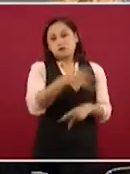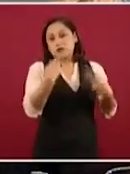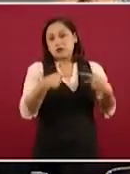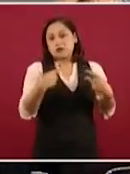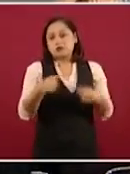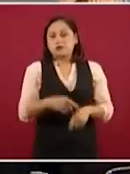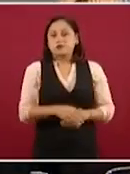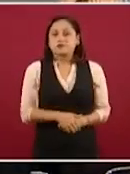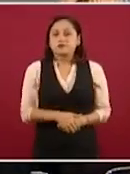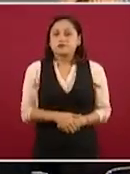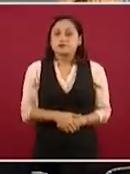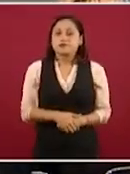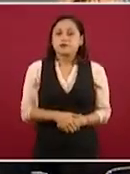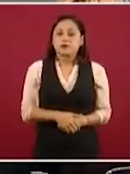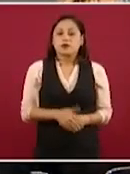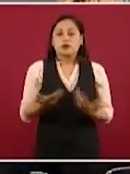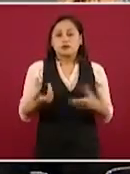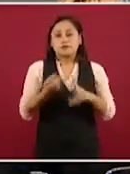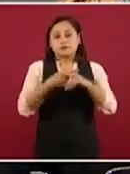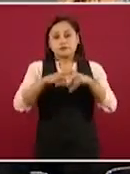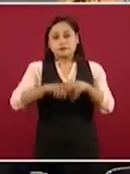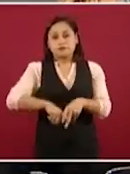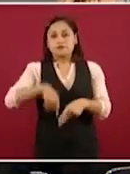la próxima subasta martillo.